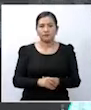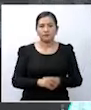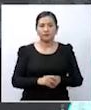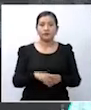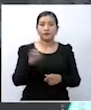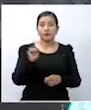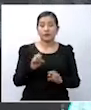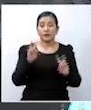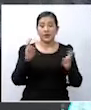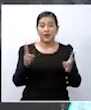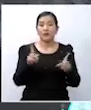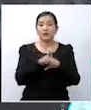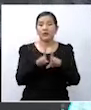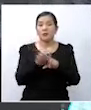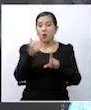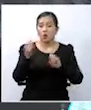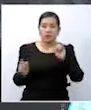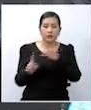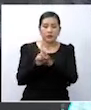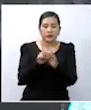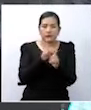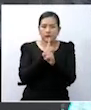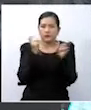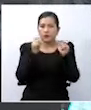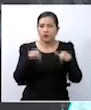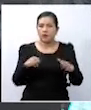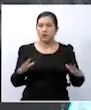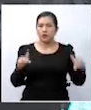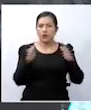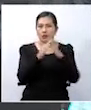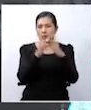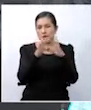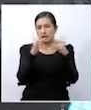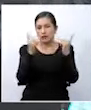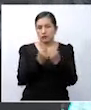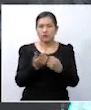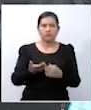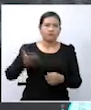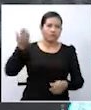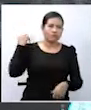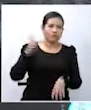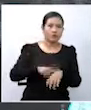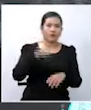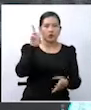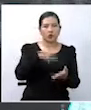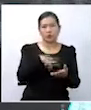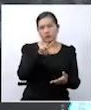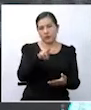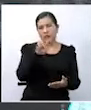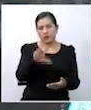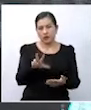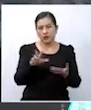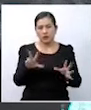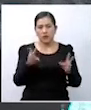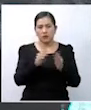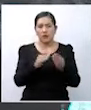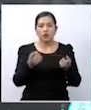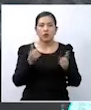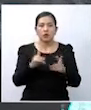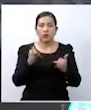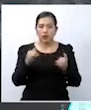Un caso horroroso que se ha registrado en el departamento de La Paz y que data ya del año 2023, según los antecedentes que se ha